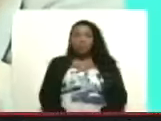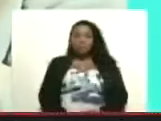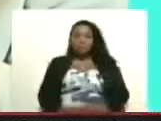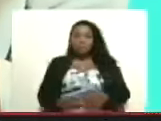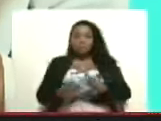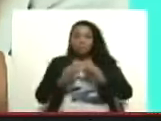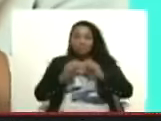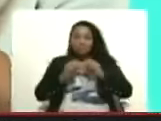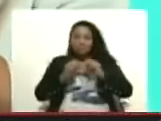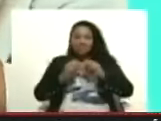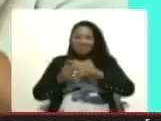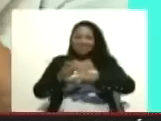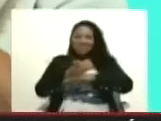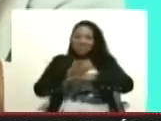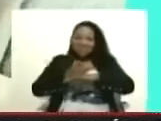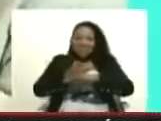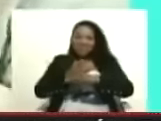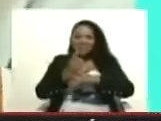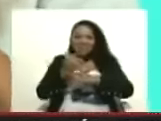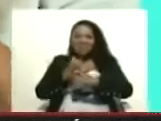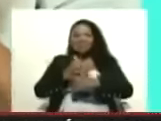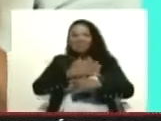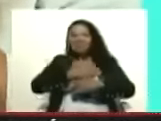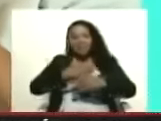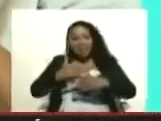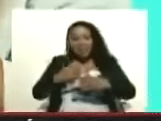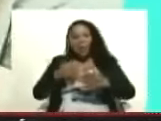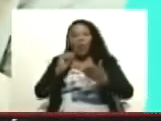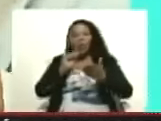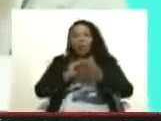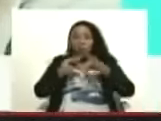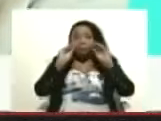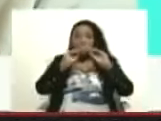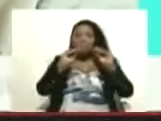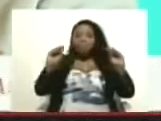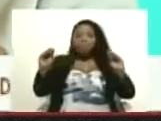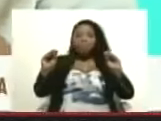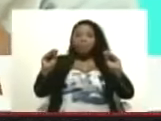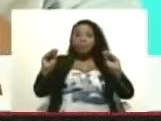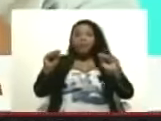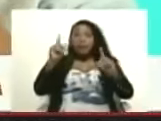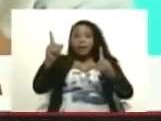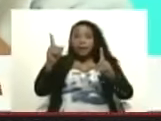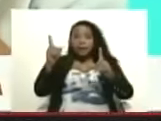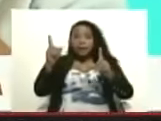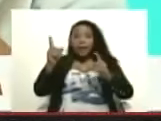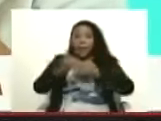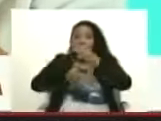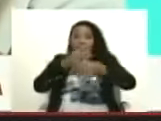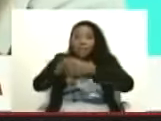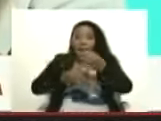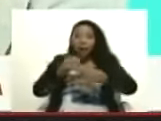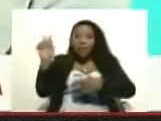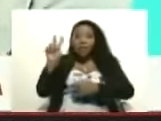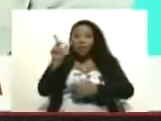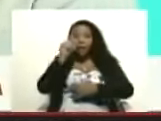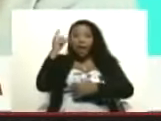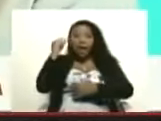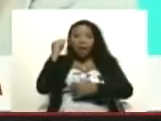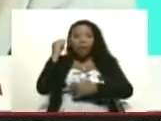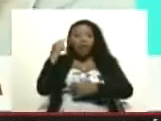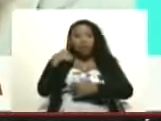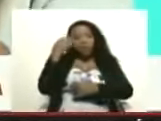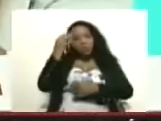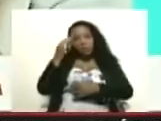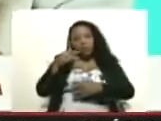todos los gobiernos si alguien quisiera cambiarla tendría que volver a convocar un referendo y convencer a la mayoría de los venezolanos y las venezolanas que creo